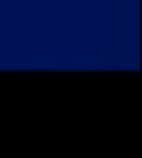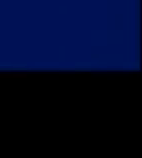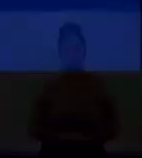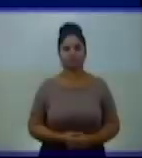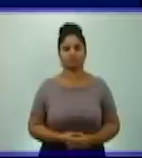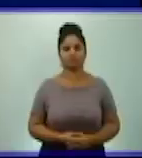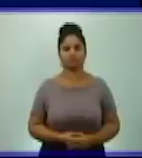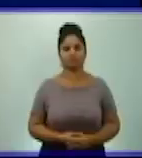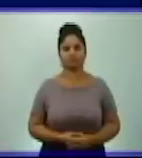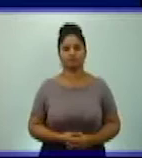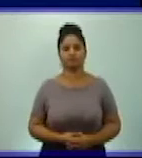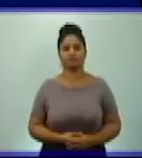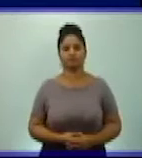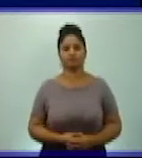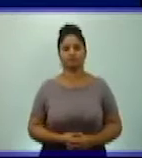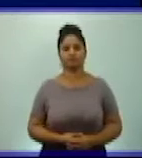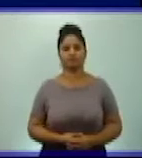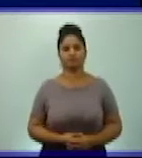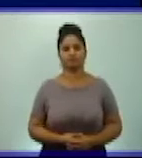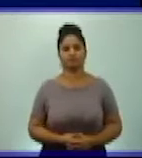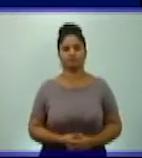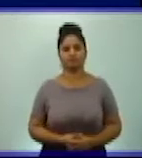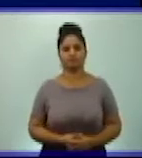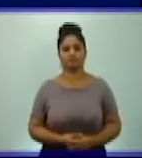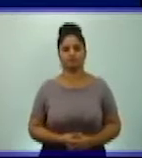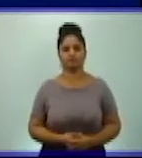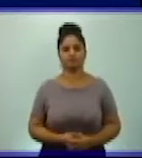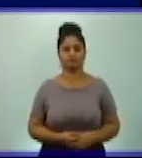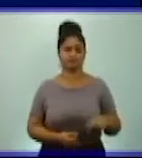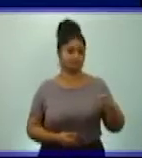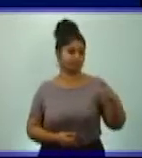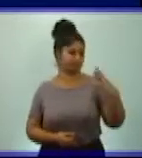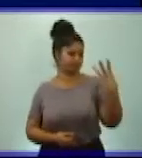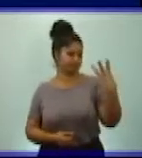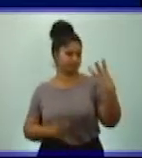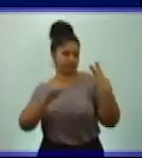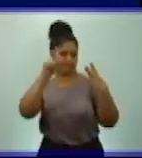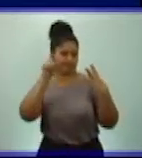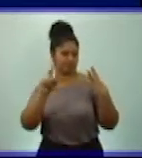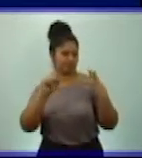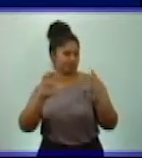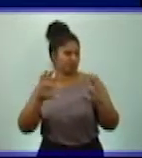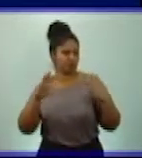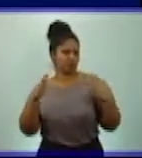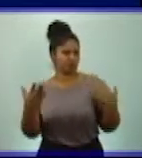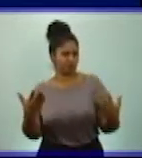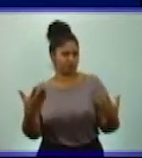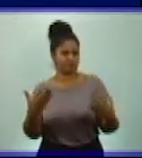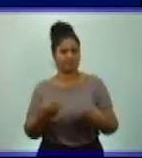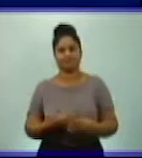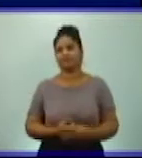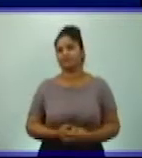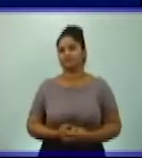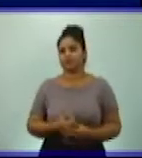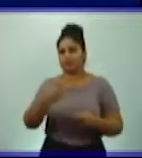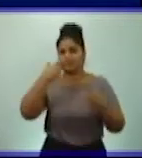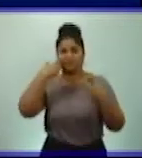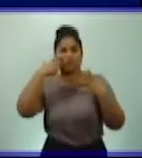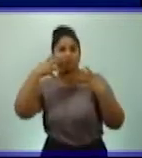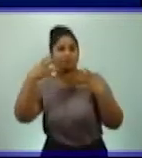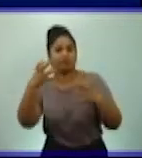Entonces, yo ahora les pregunto, ¿cuál es más convincente? ¿La palabra o el corazón? A partir de lo que